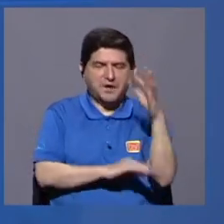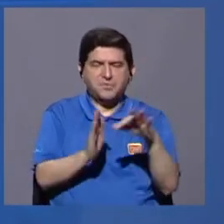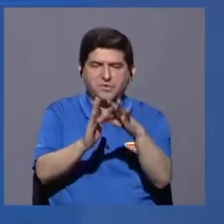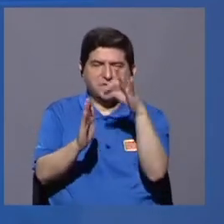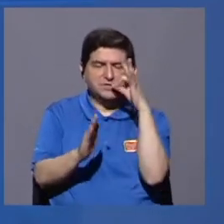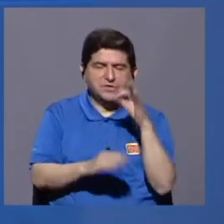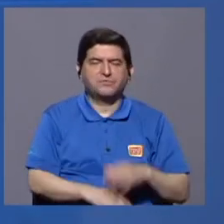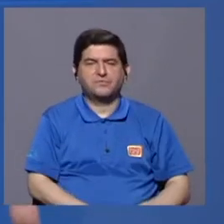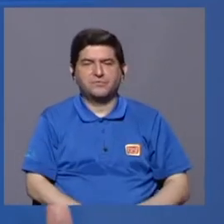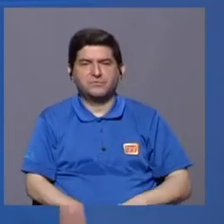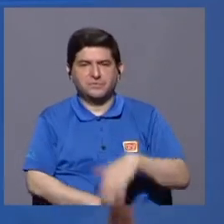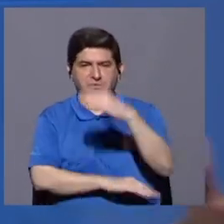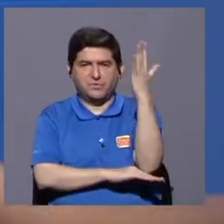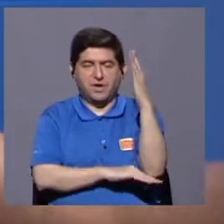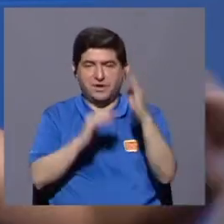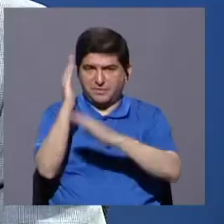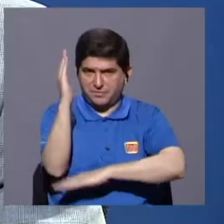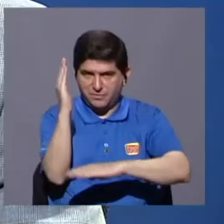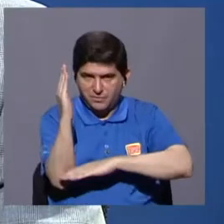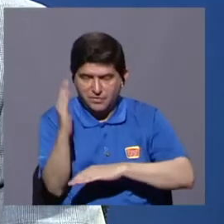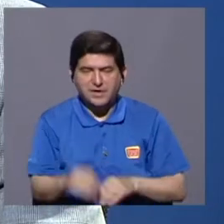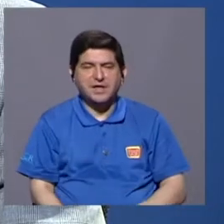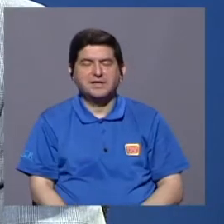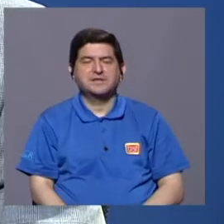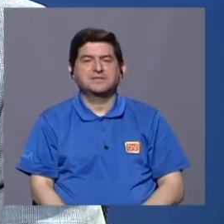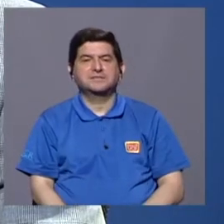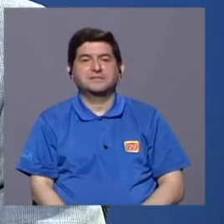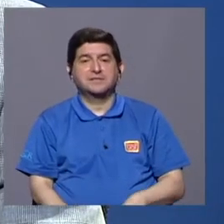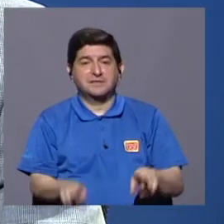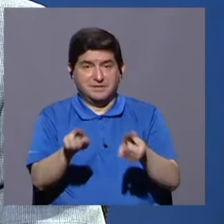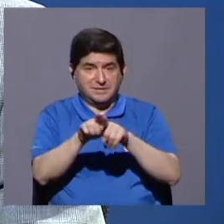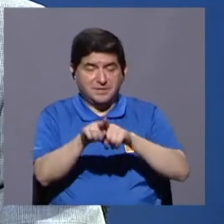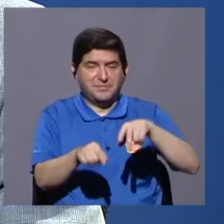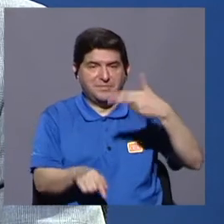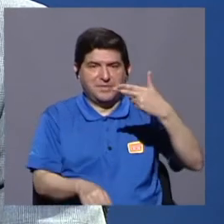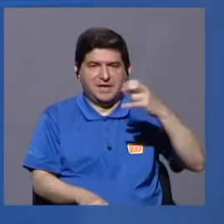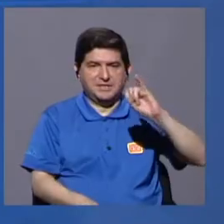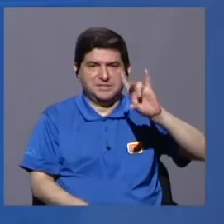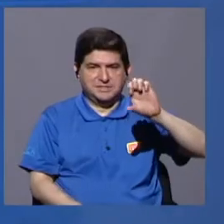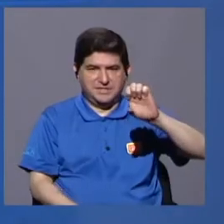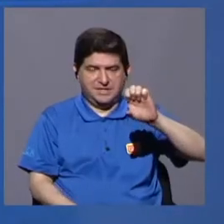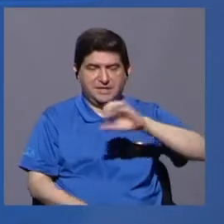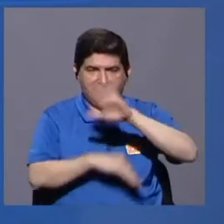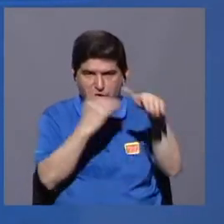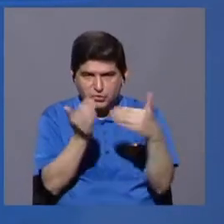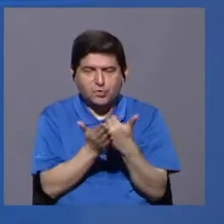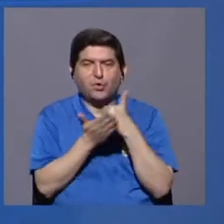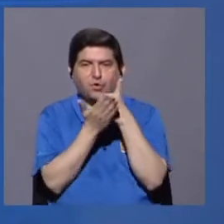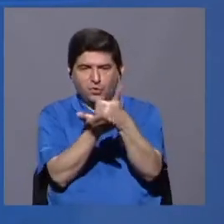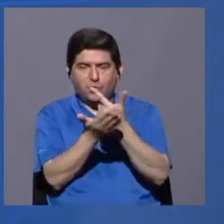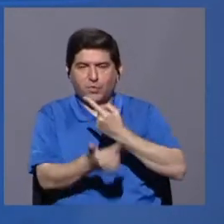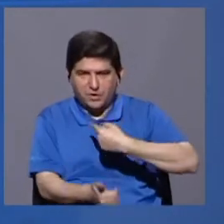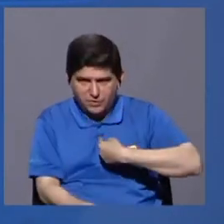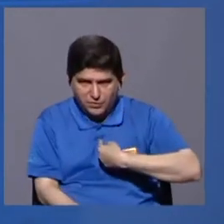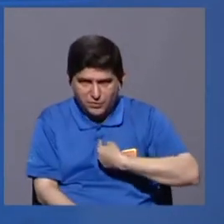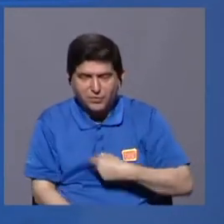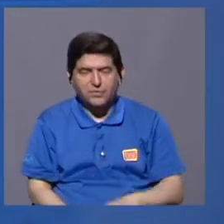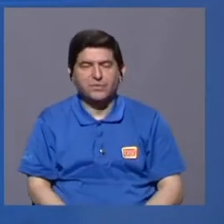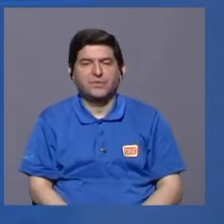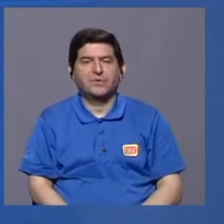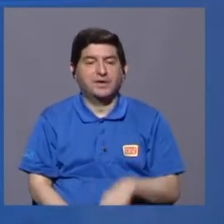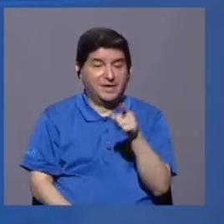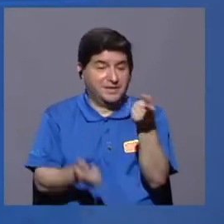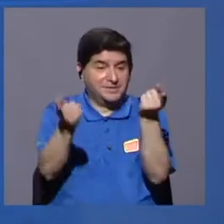chile, diferentes cultivos, todos juntos. Y eso ayuda, uno, a